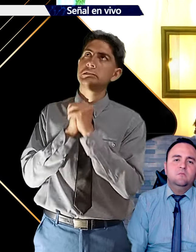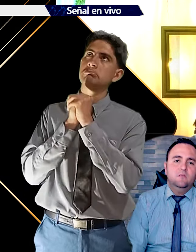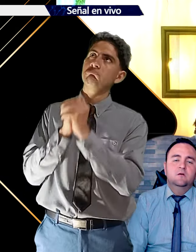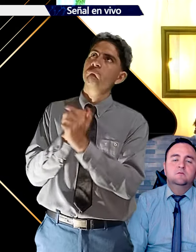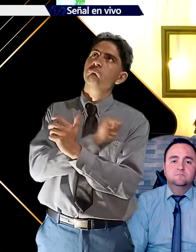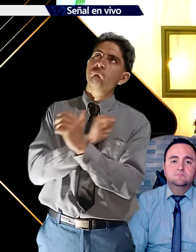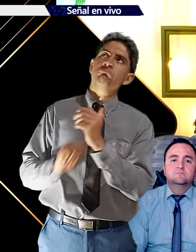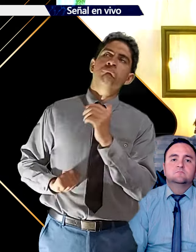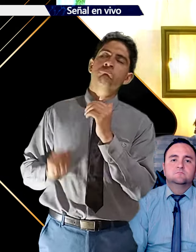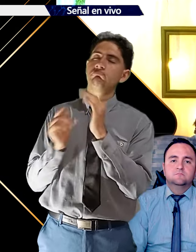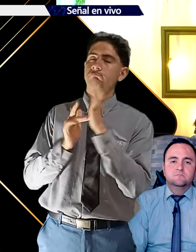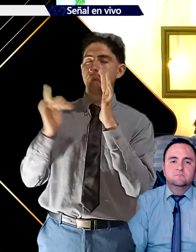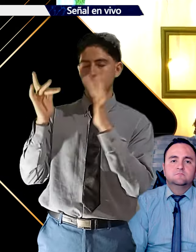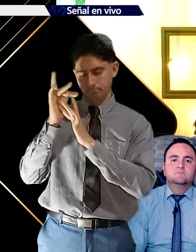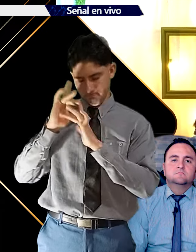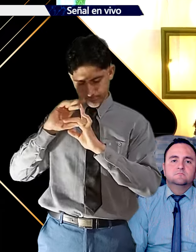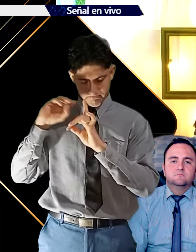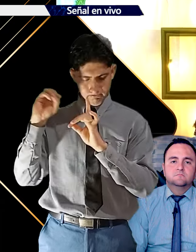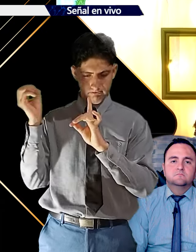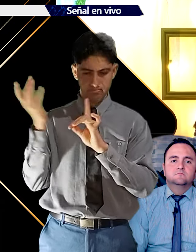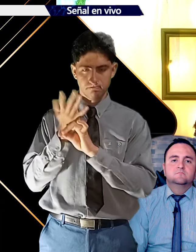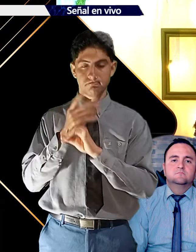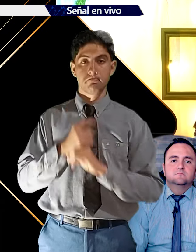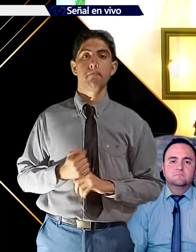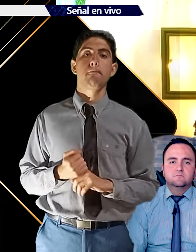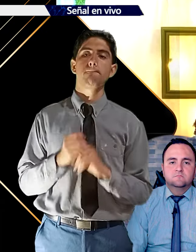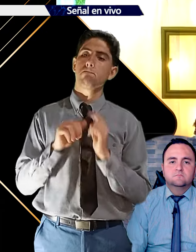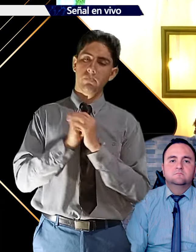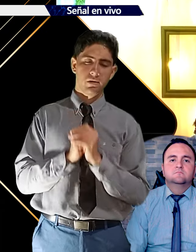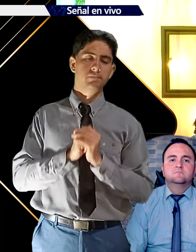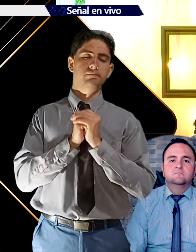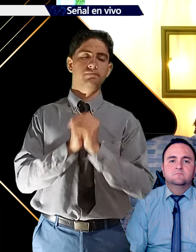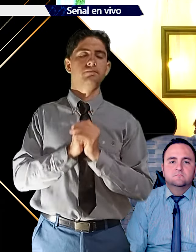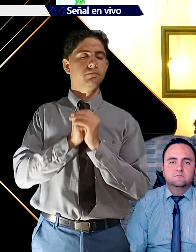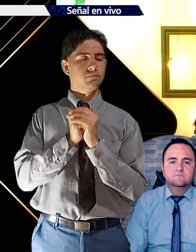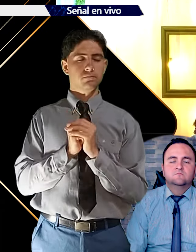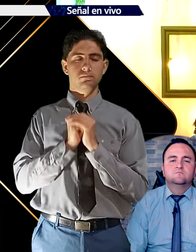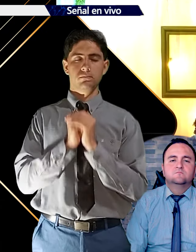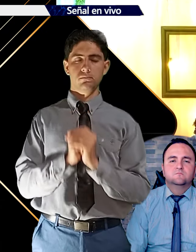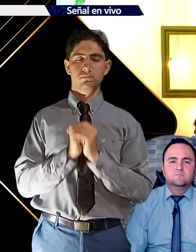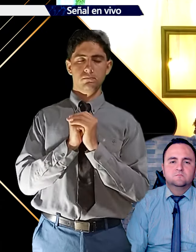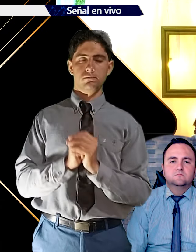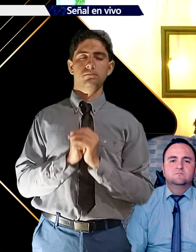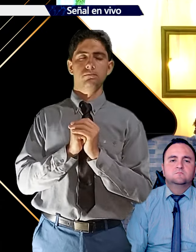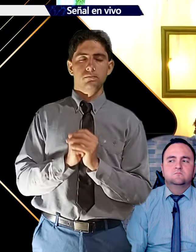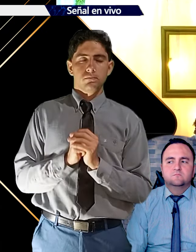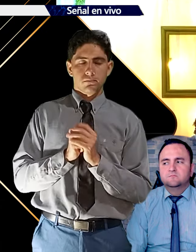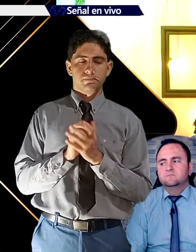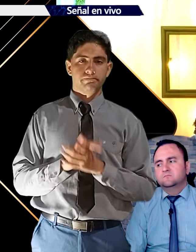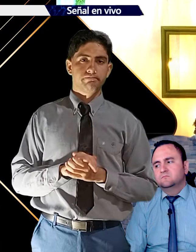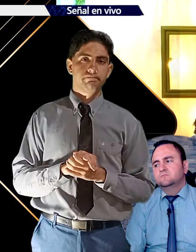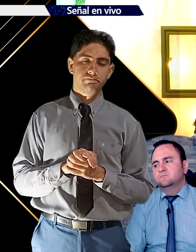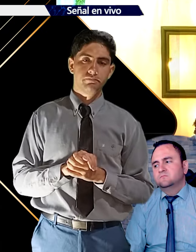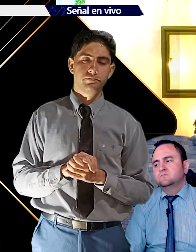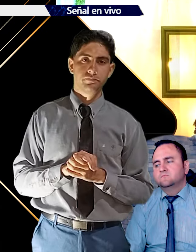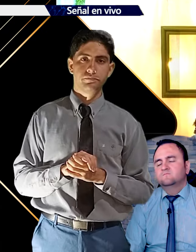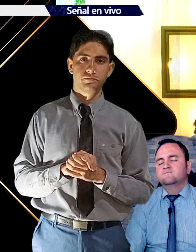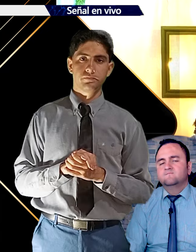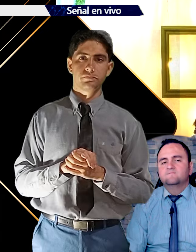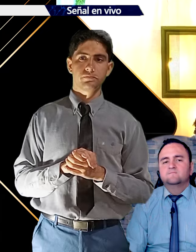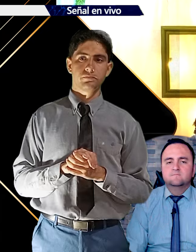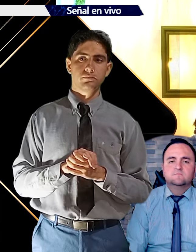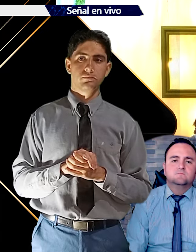ayuno, basado en lo que dice: si dos en la tierra se ponen de acuerdo para pedir algo creyendo, lo recibirán. Y lo hicieron. Terminaron,